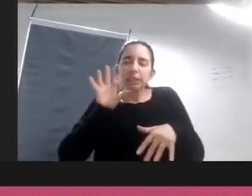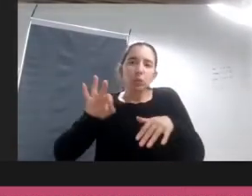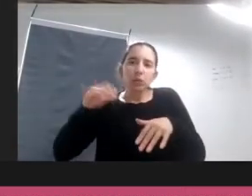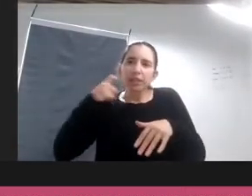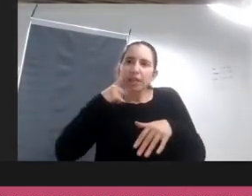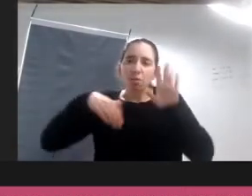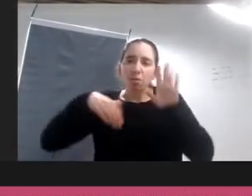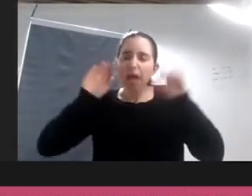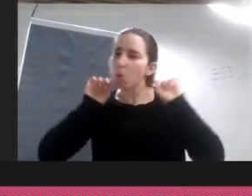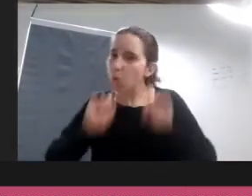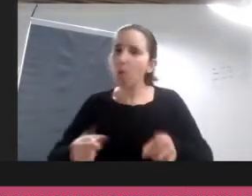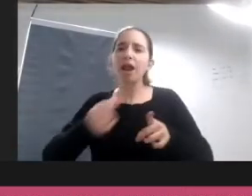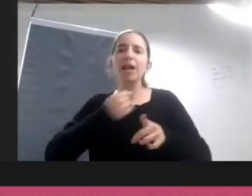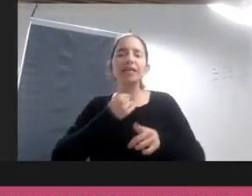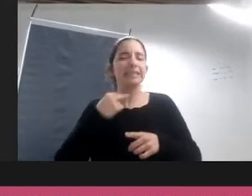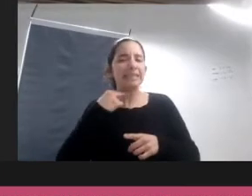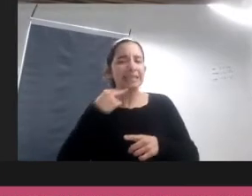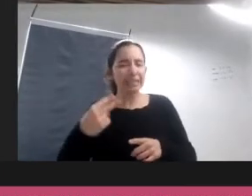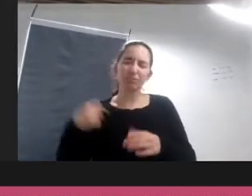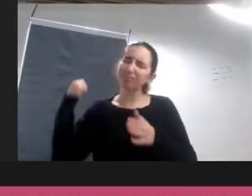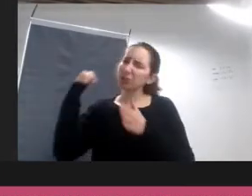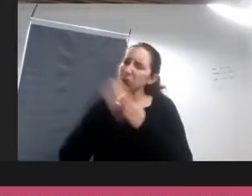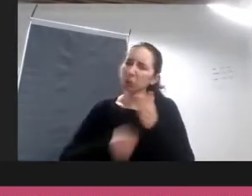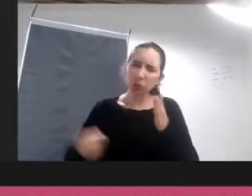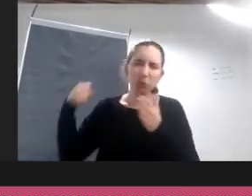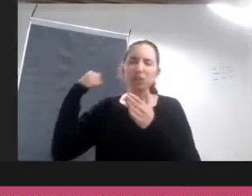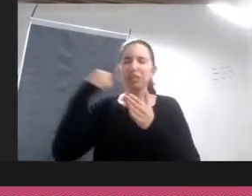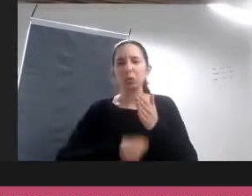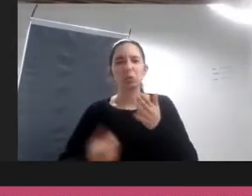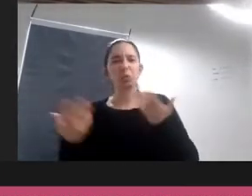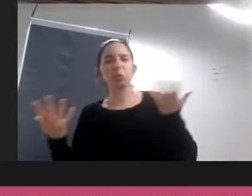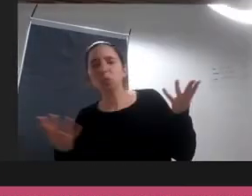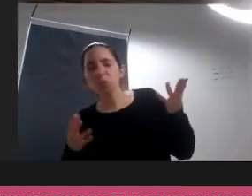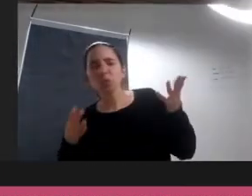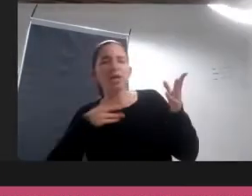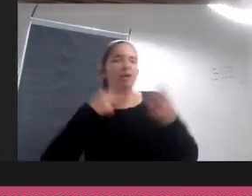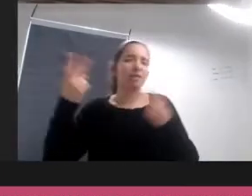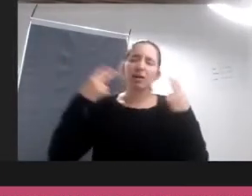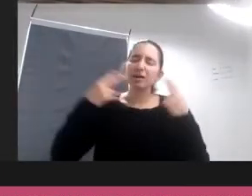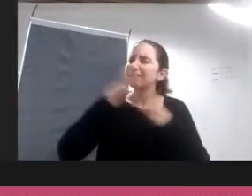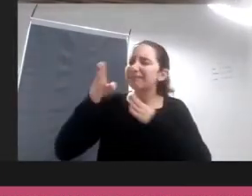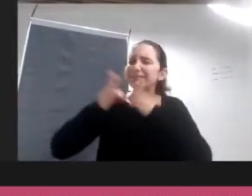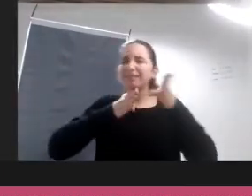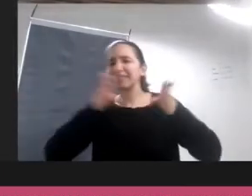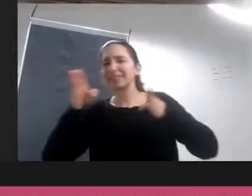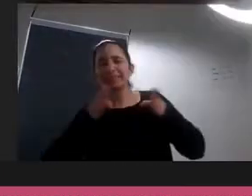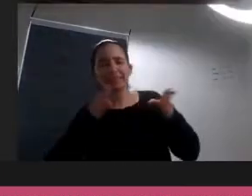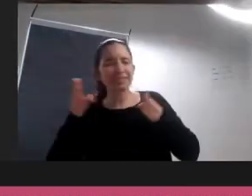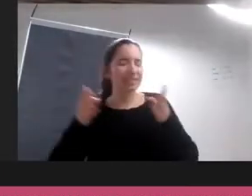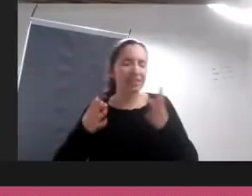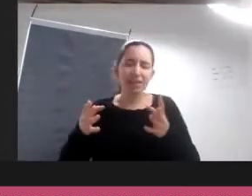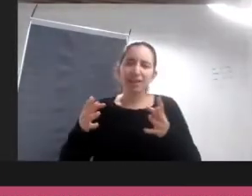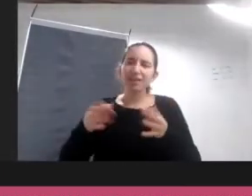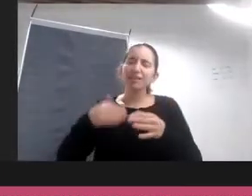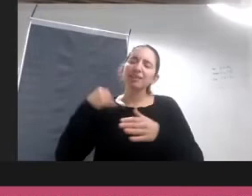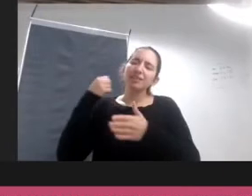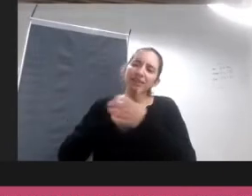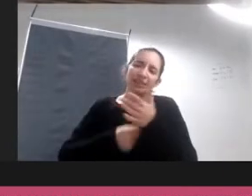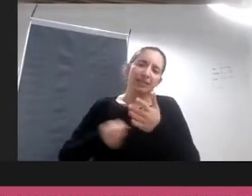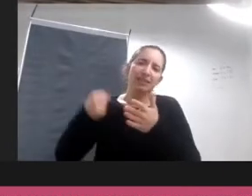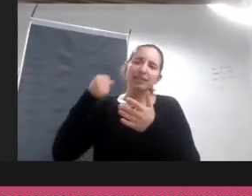La cuestión es que después de muchas luchas, de mucho ir a buscar en un lado, ir a otro, y etcétera,